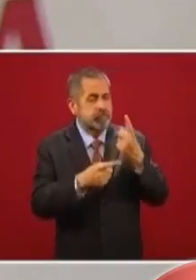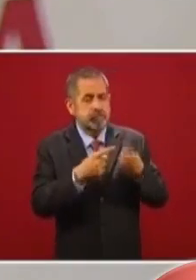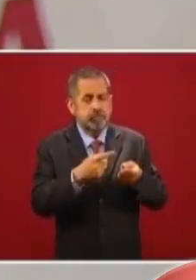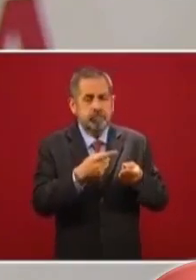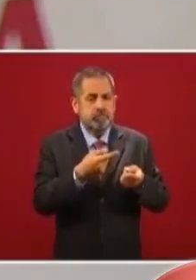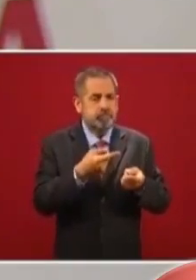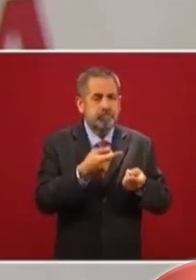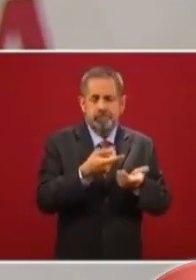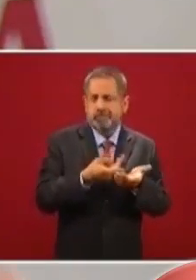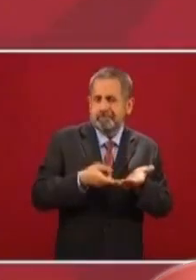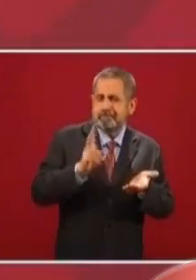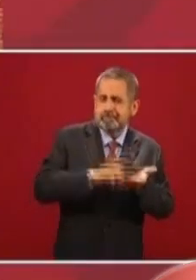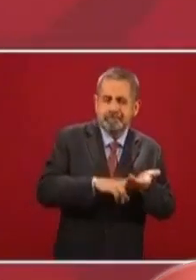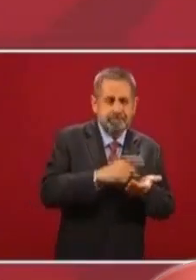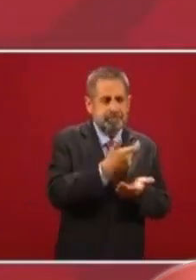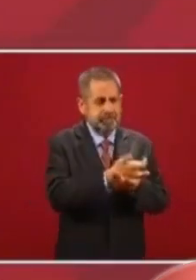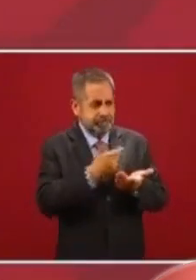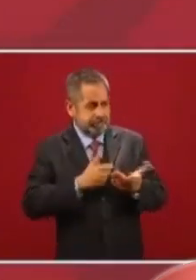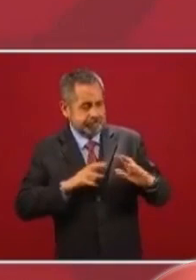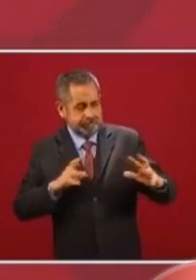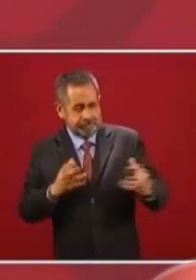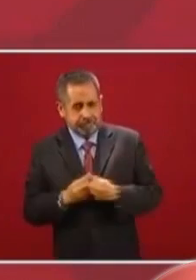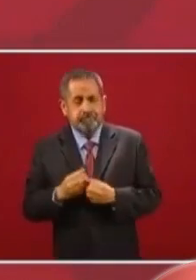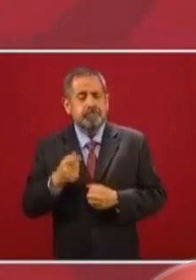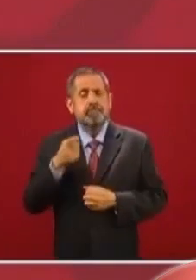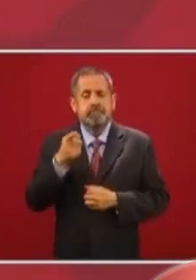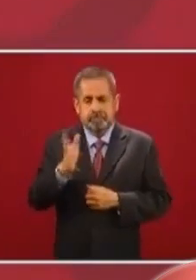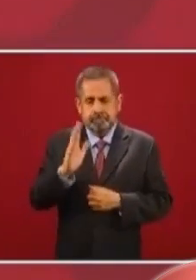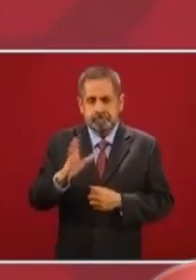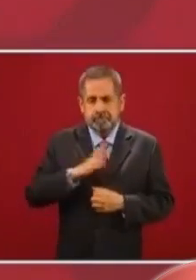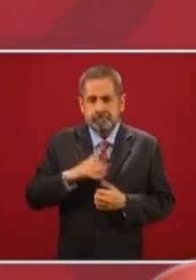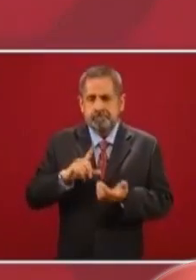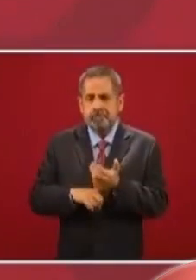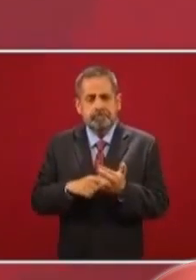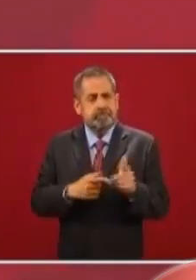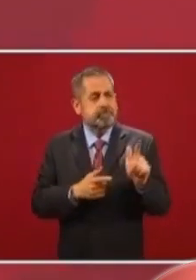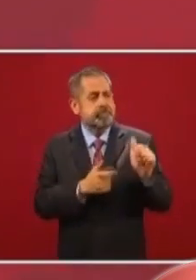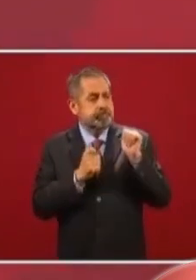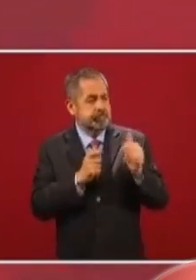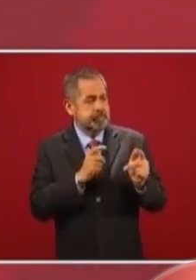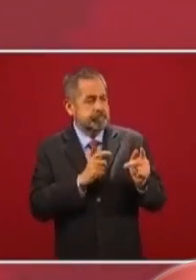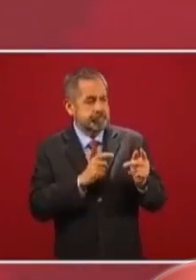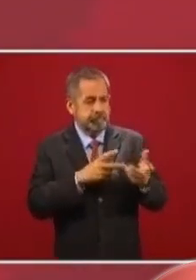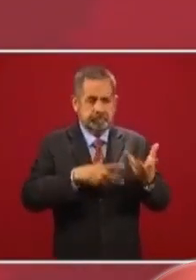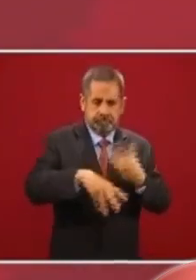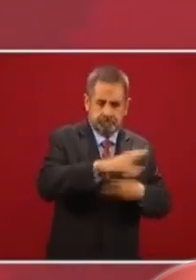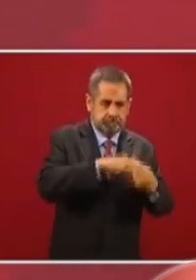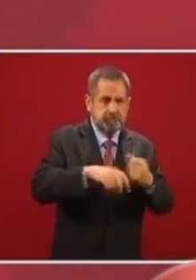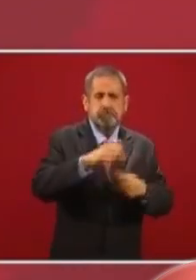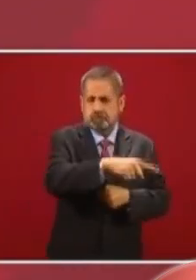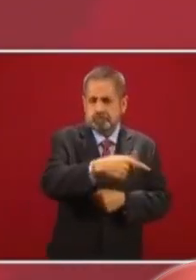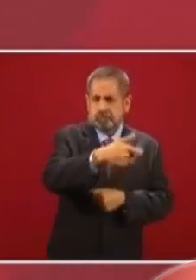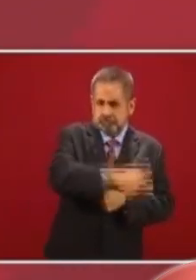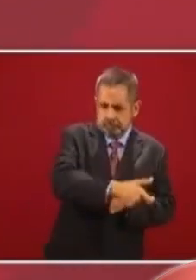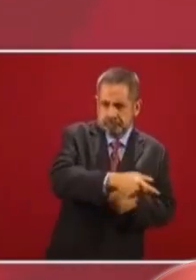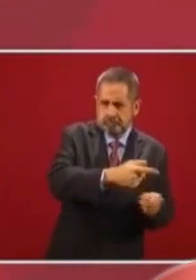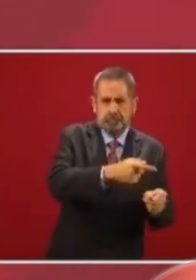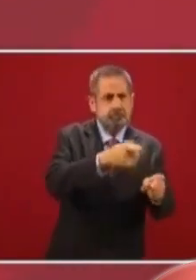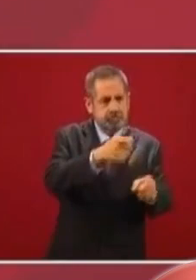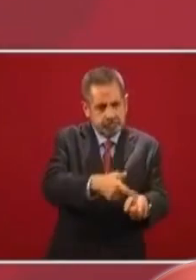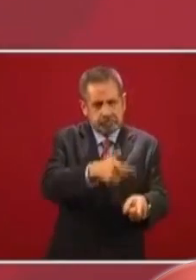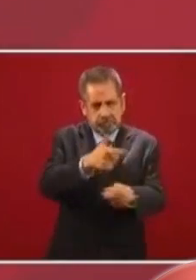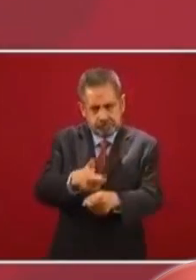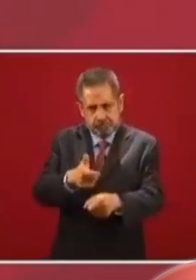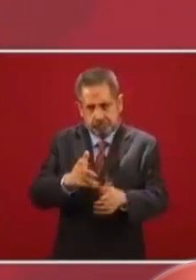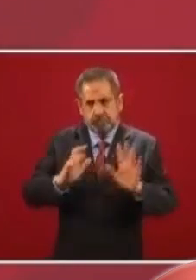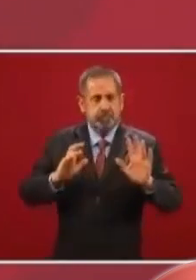ya han escuchado, de estos 5 desdoblamientos, ya hay algunas contraprestaciones que los propios desarrolladores tuvieron